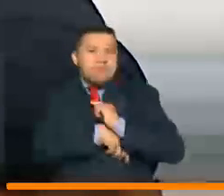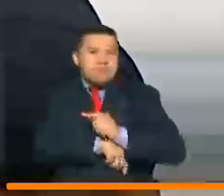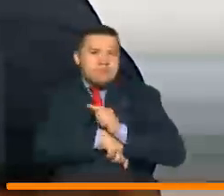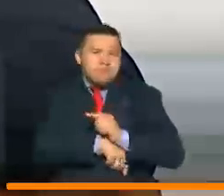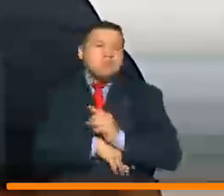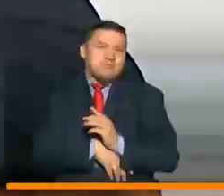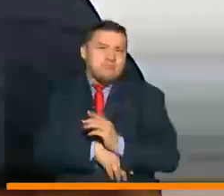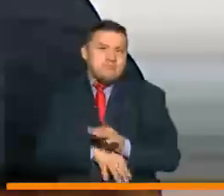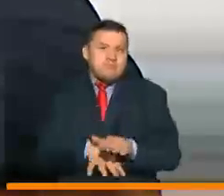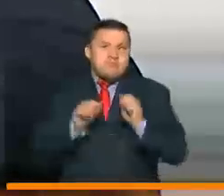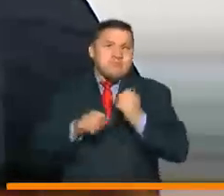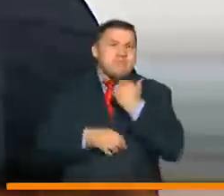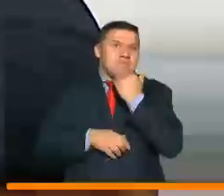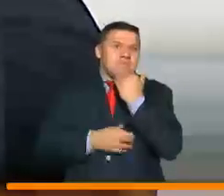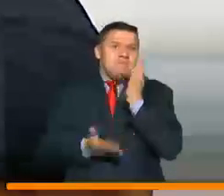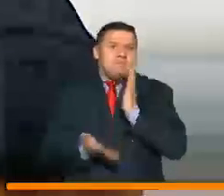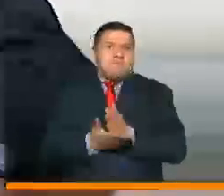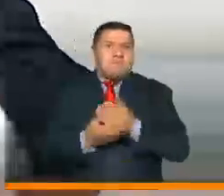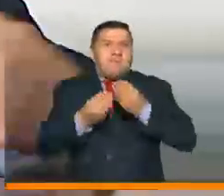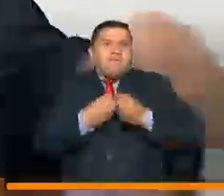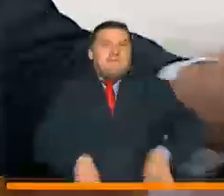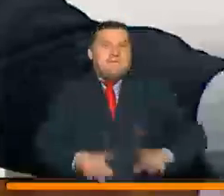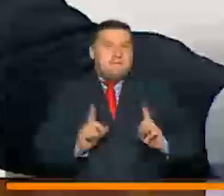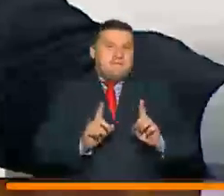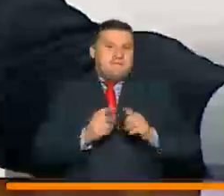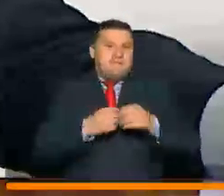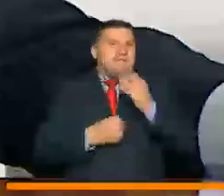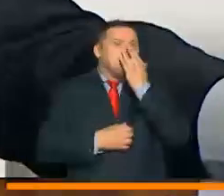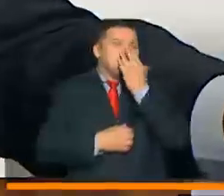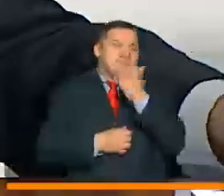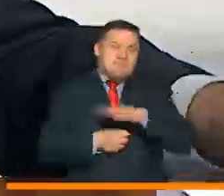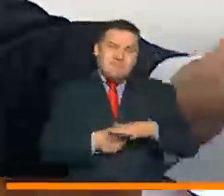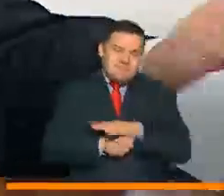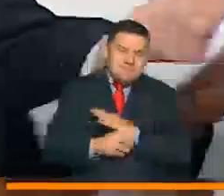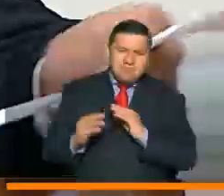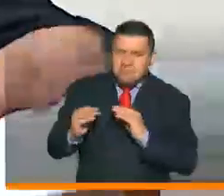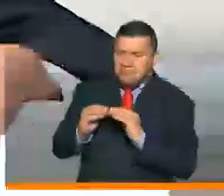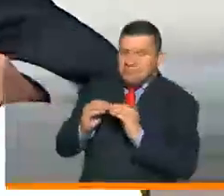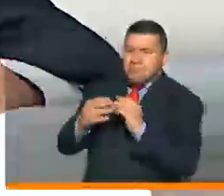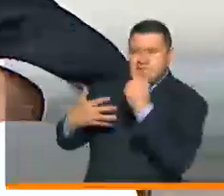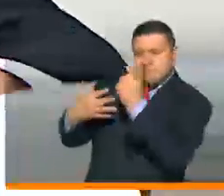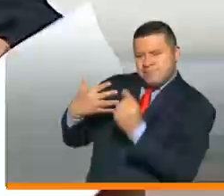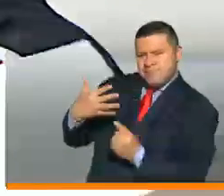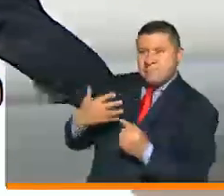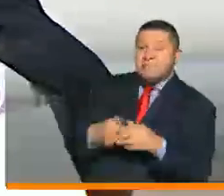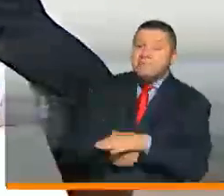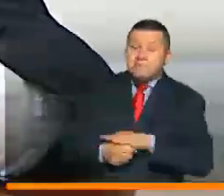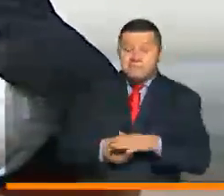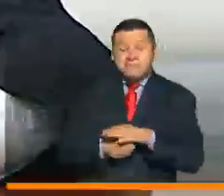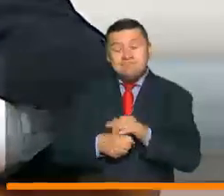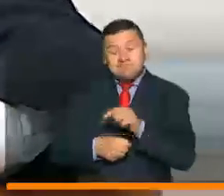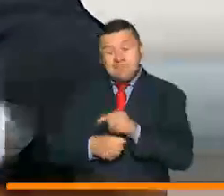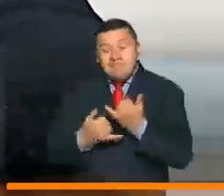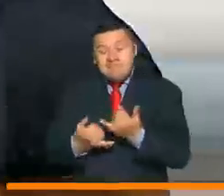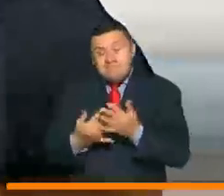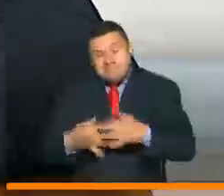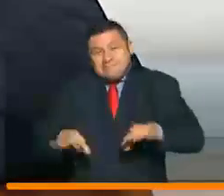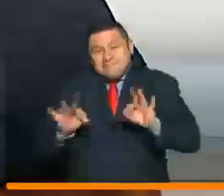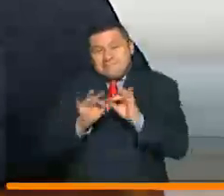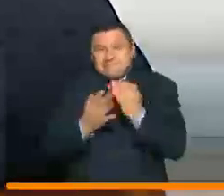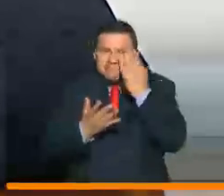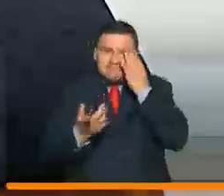eficiente y evitar cualquier tipo de desperdicio de oxígeno. Es una situación importante, una situación que